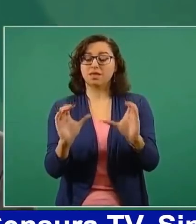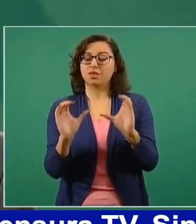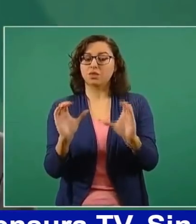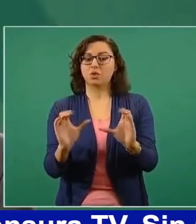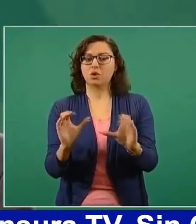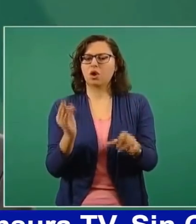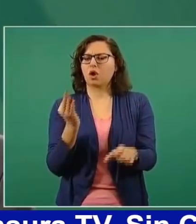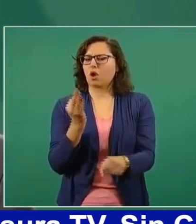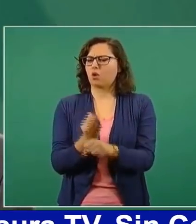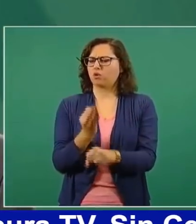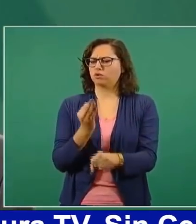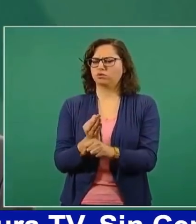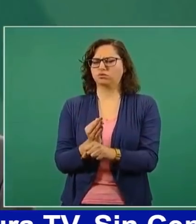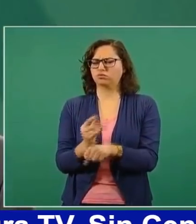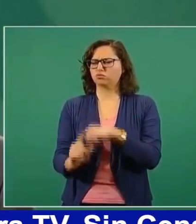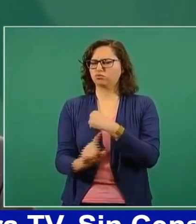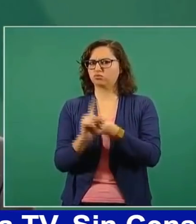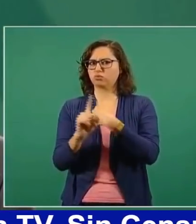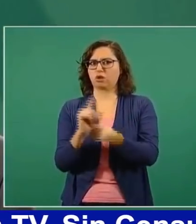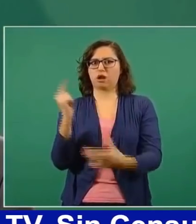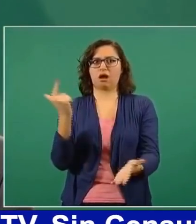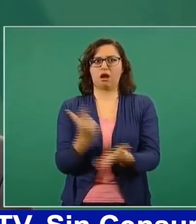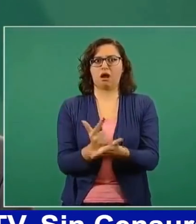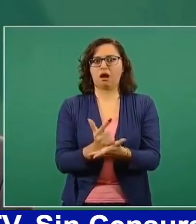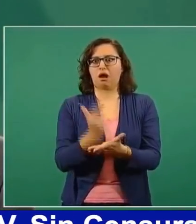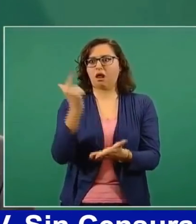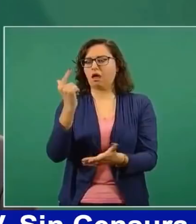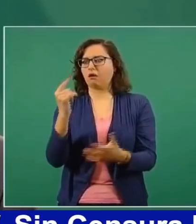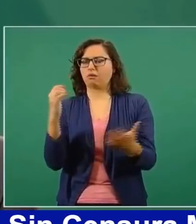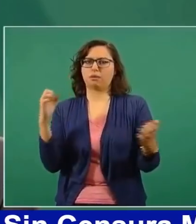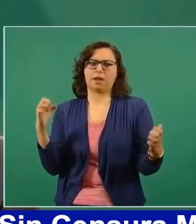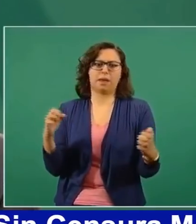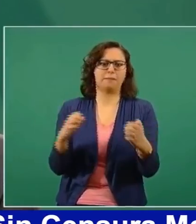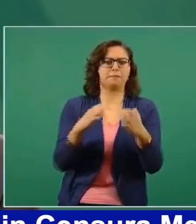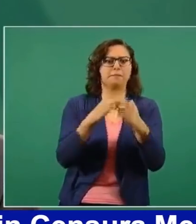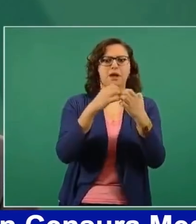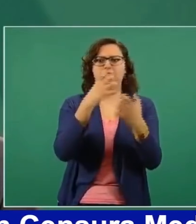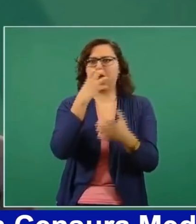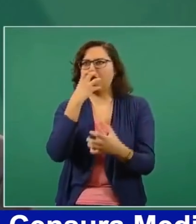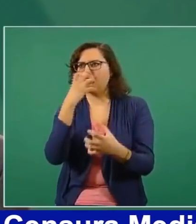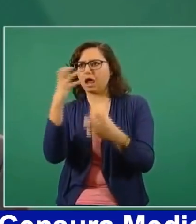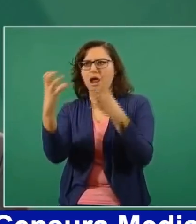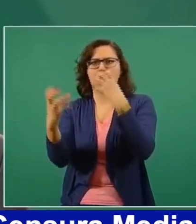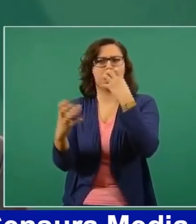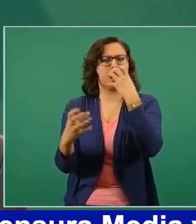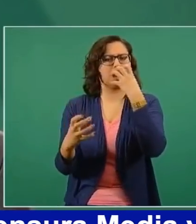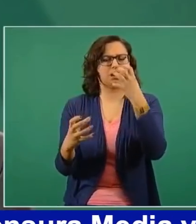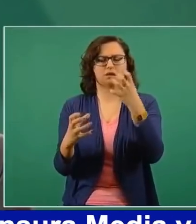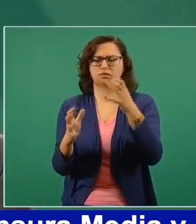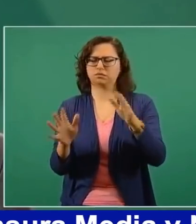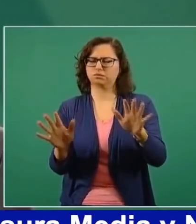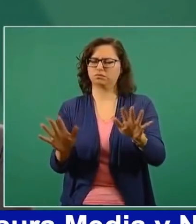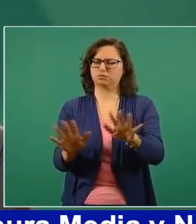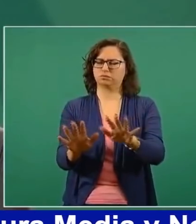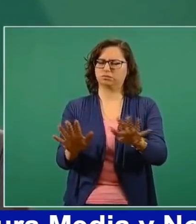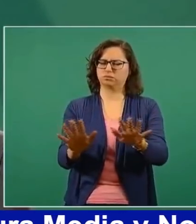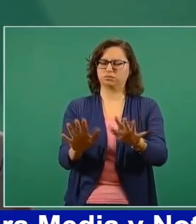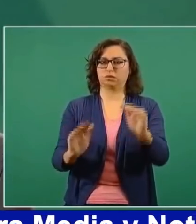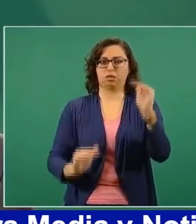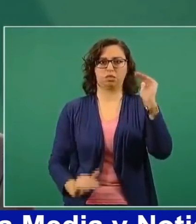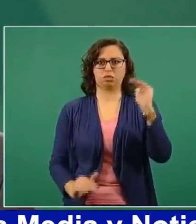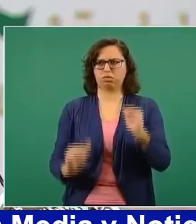por razones técnicas, puesto que no existe todavía un aumento precipitoso, extremo, pero sí